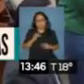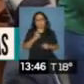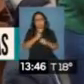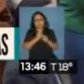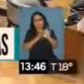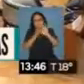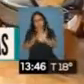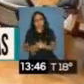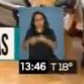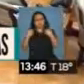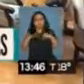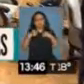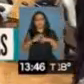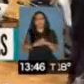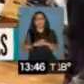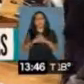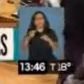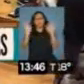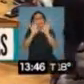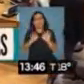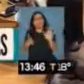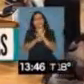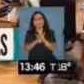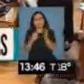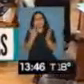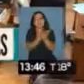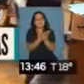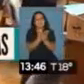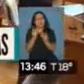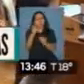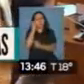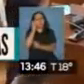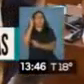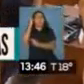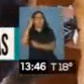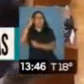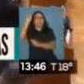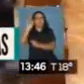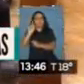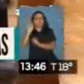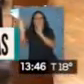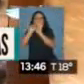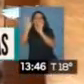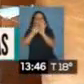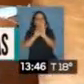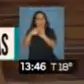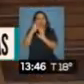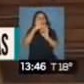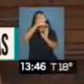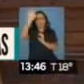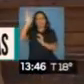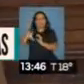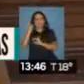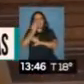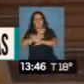al deporte. El proyecto de ley que estoy presentando no es que uno invente, sino que copia proyectos de otras provincias. Es un proyecto que se